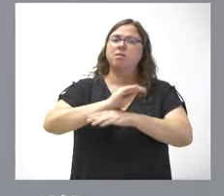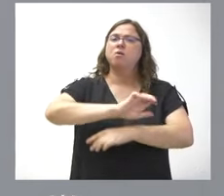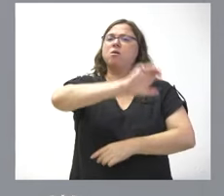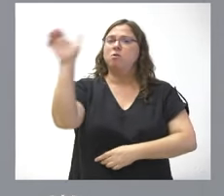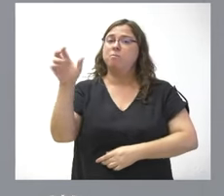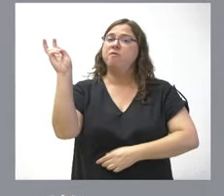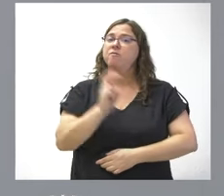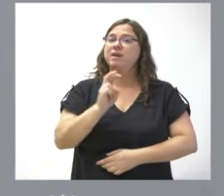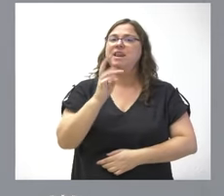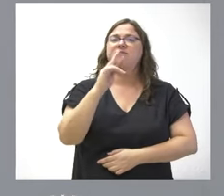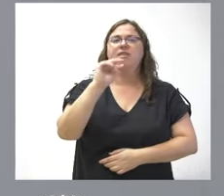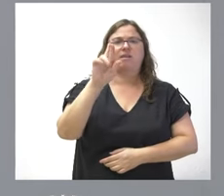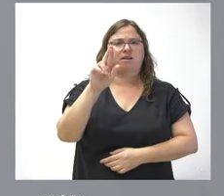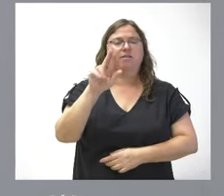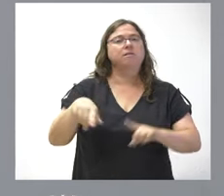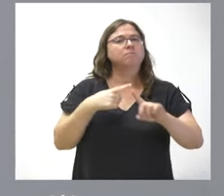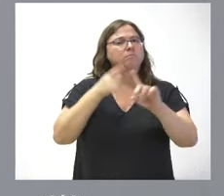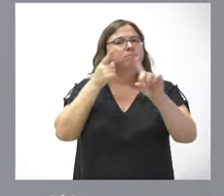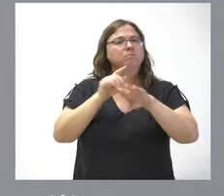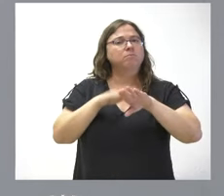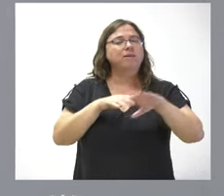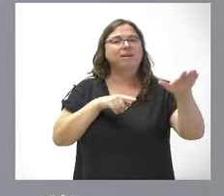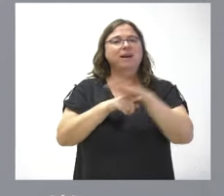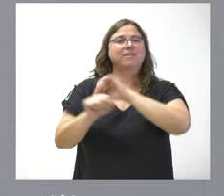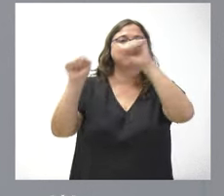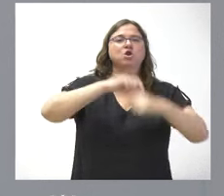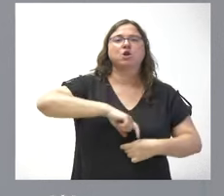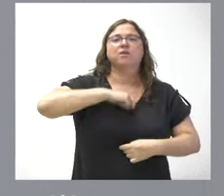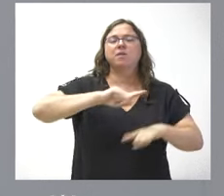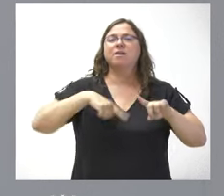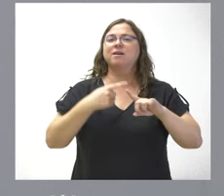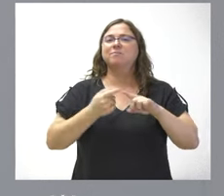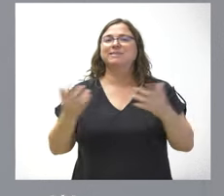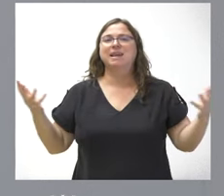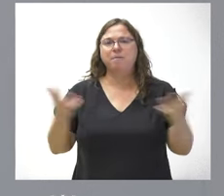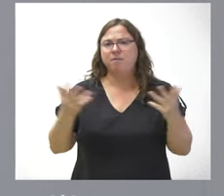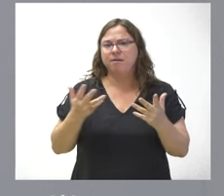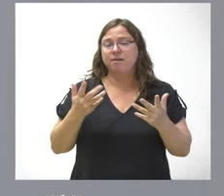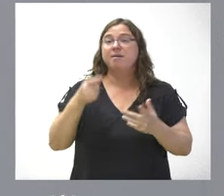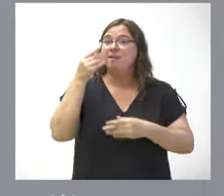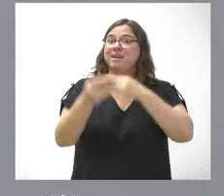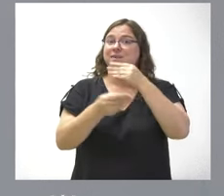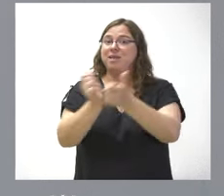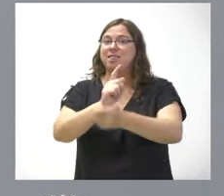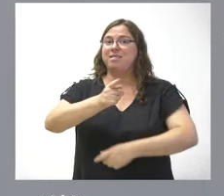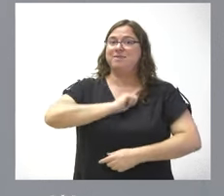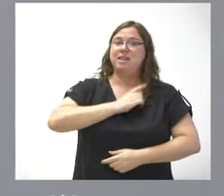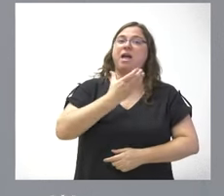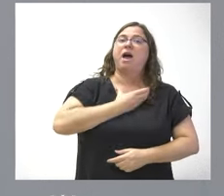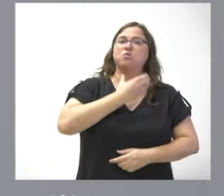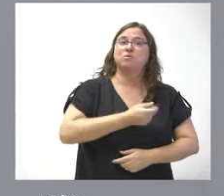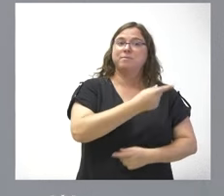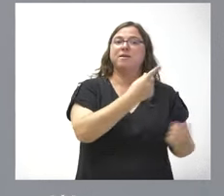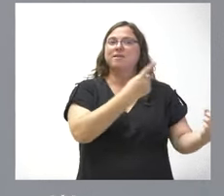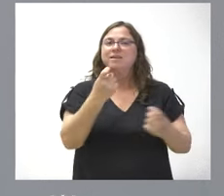procedentes del feder y se destina a la agencia de protección civil y de emergencias que a su vez los va a acceder a ayuntamientos que lo